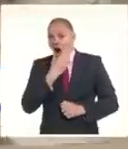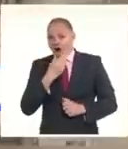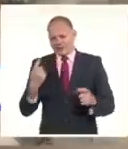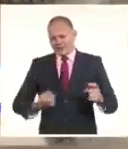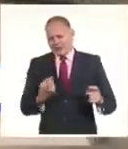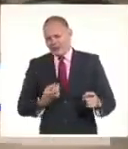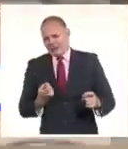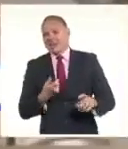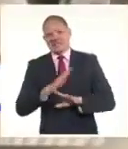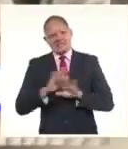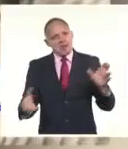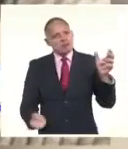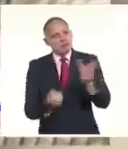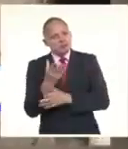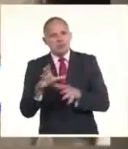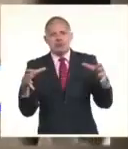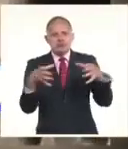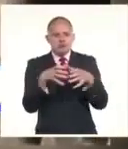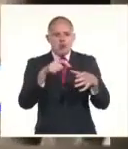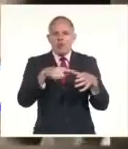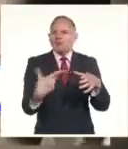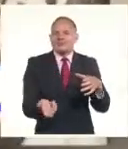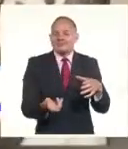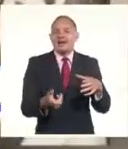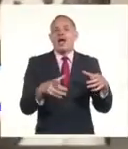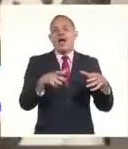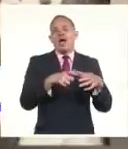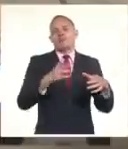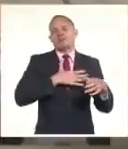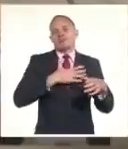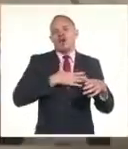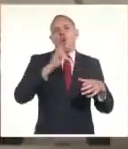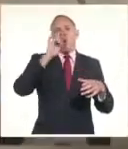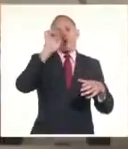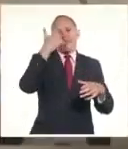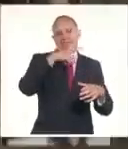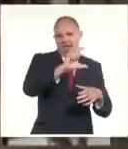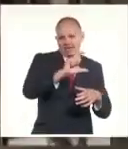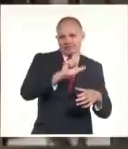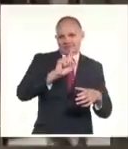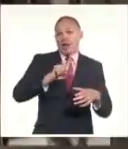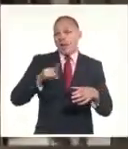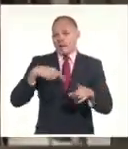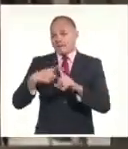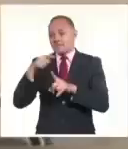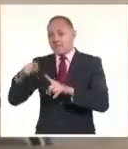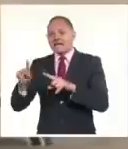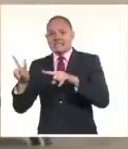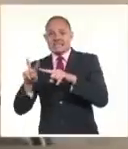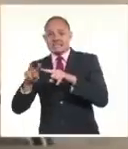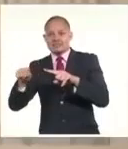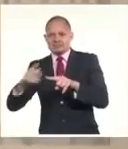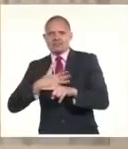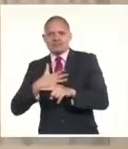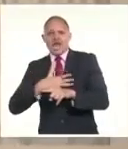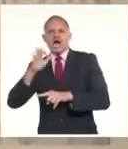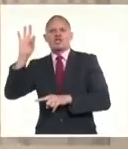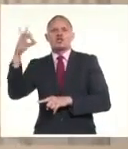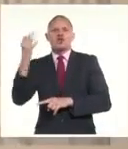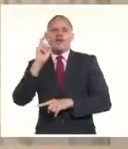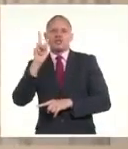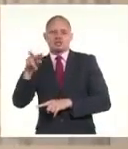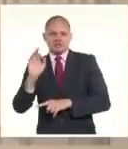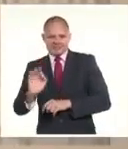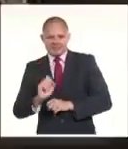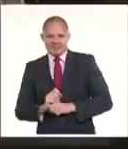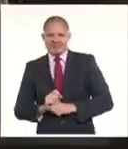a la fundación de la filial de la UNIAC en Guantánamo y el Telecentro Solvisión, acontecimientos que contribuyeron a aunar a la floreciente vanguardia